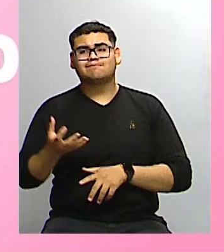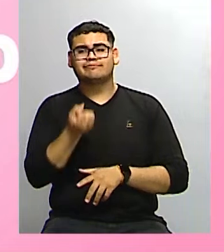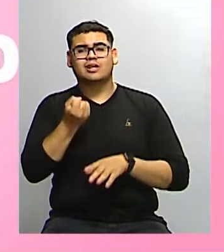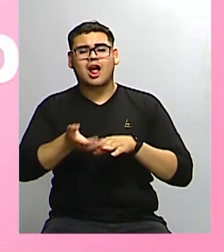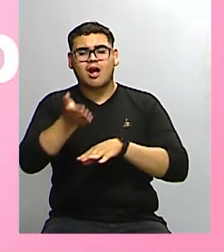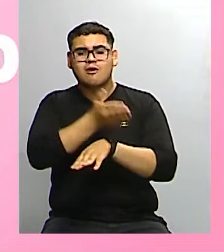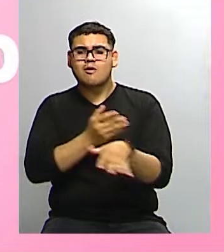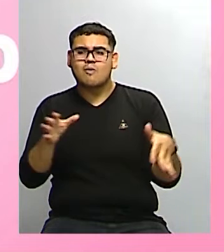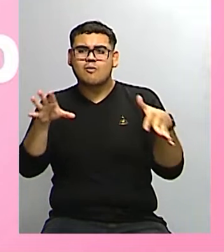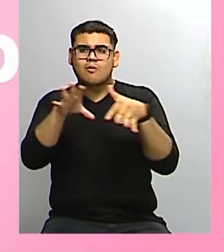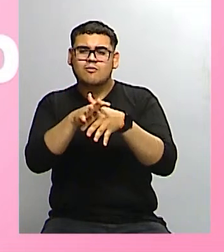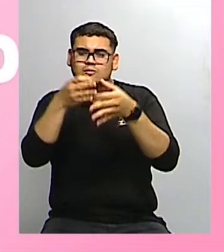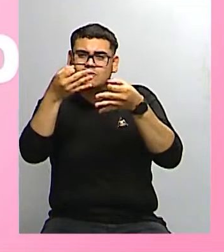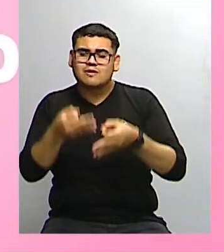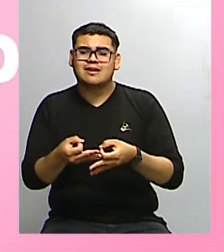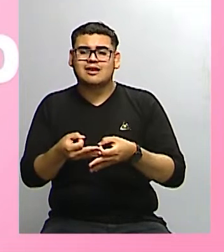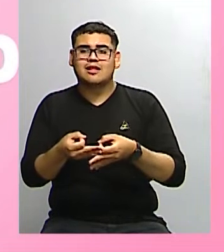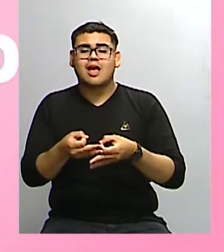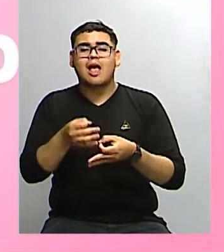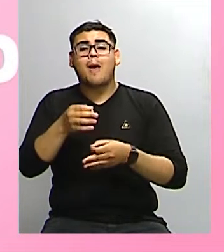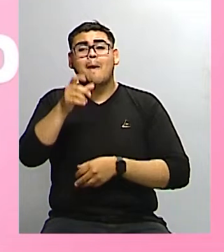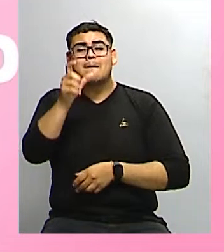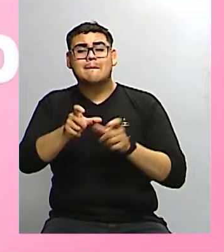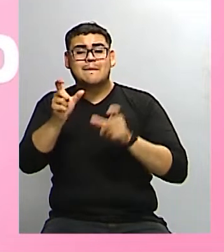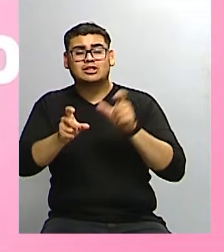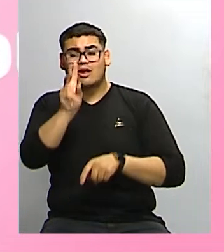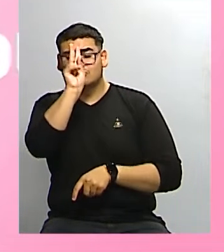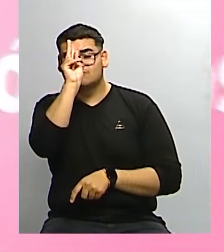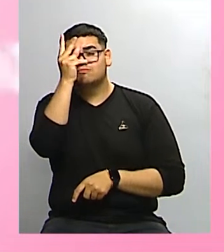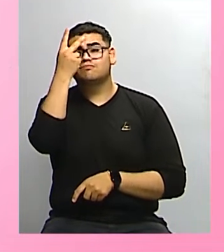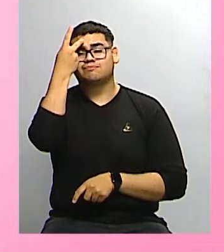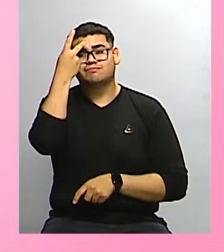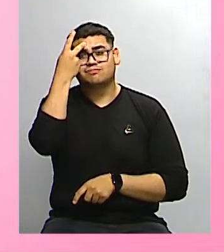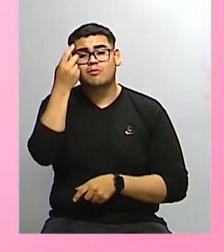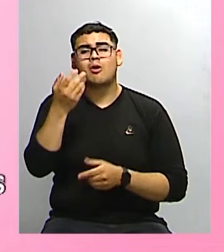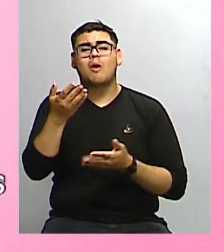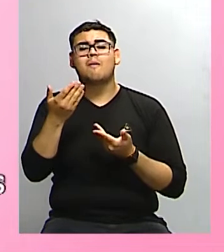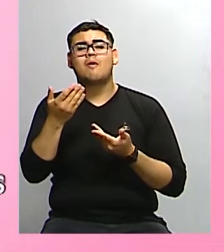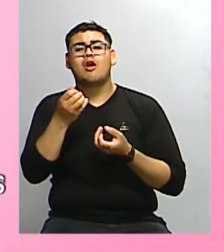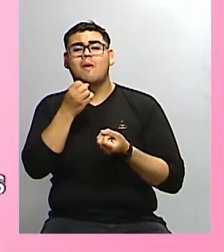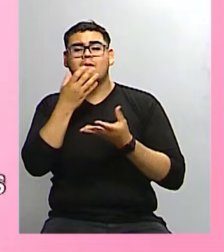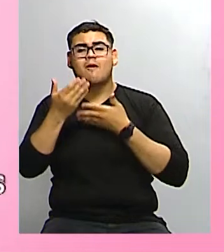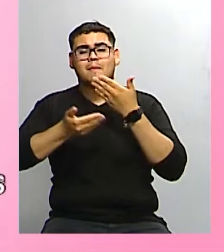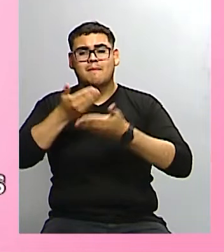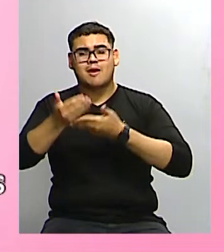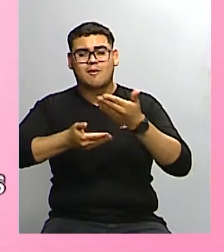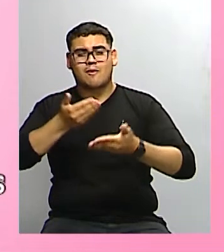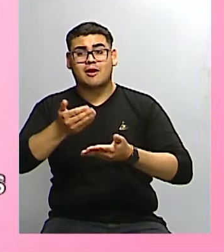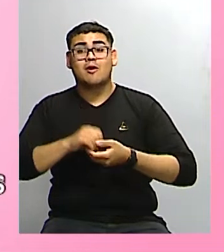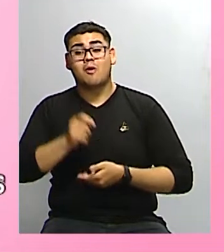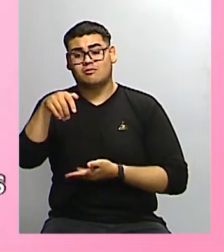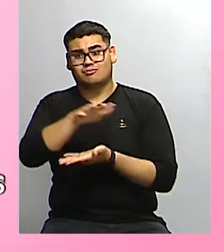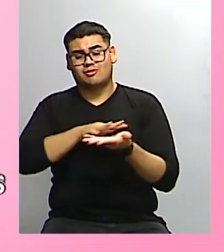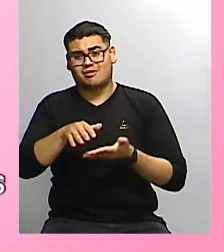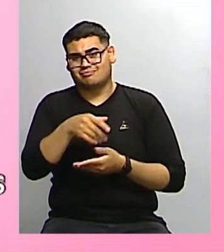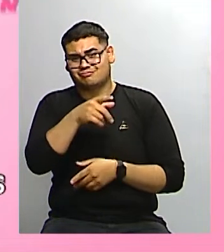revertir tanto eso que la verdad que incluso en la sociedad ha madurado muchísimo para hablar de eso y de